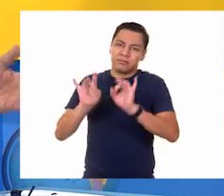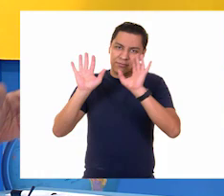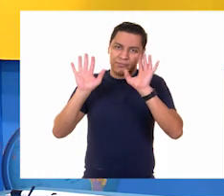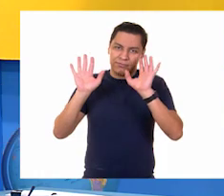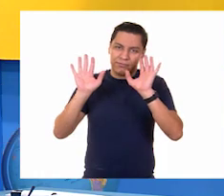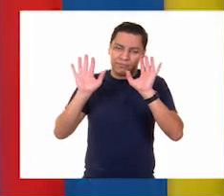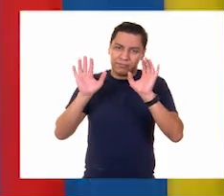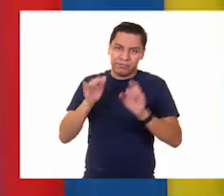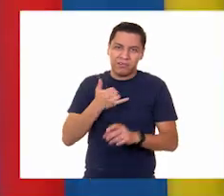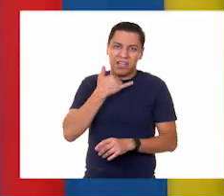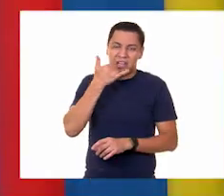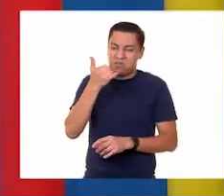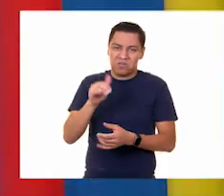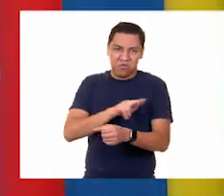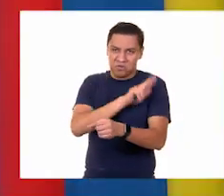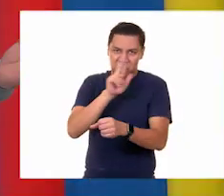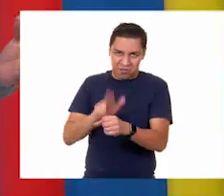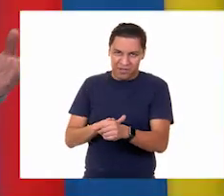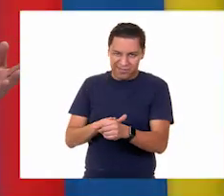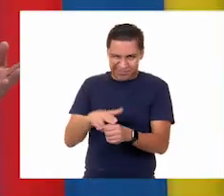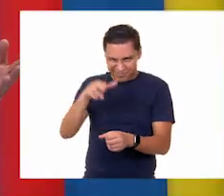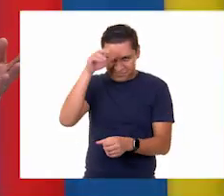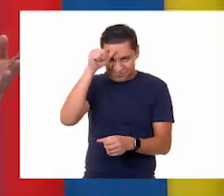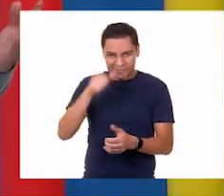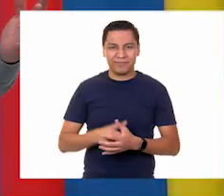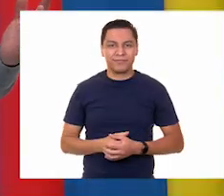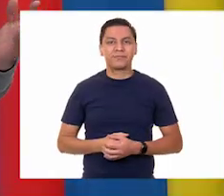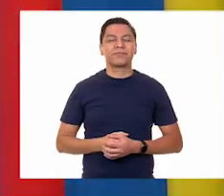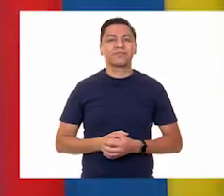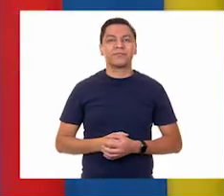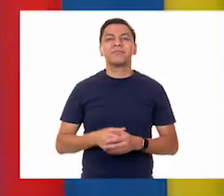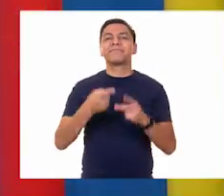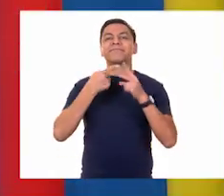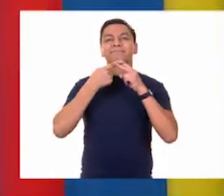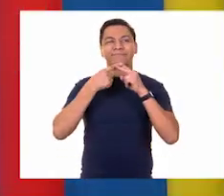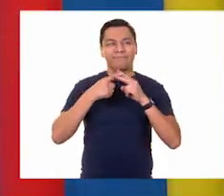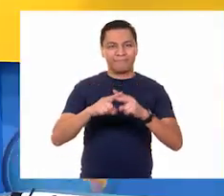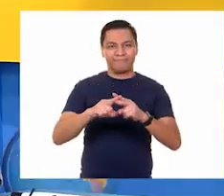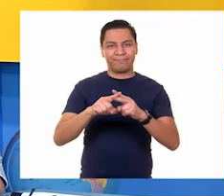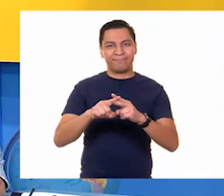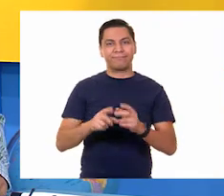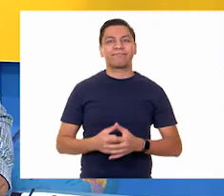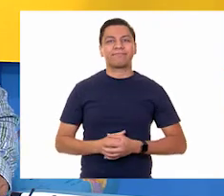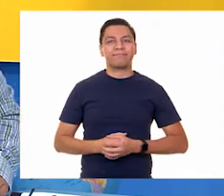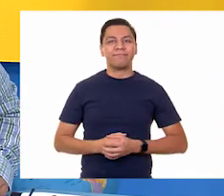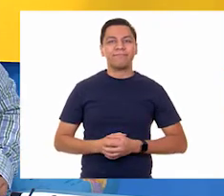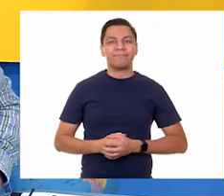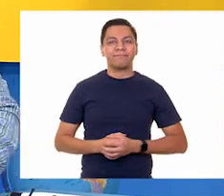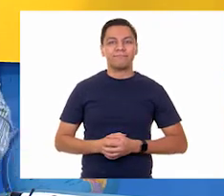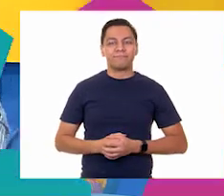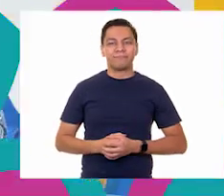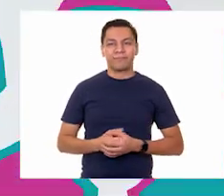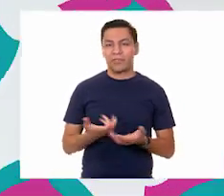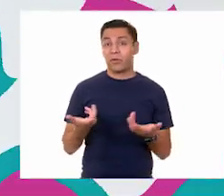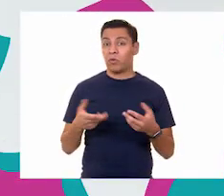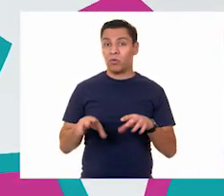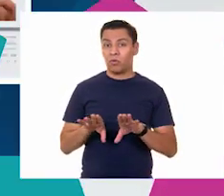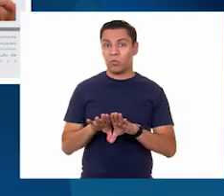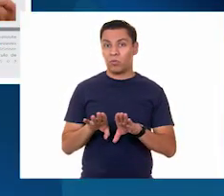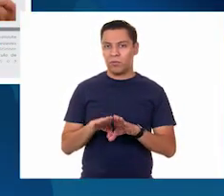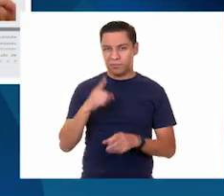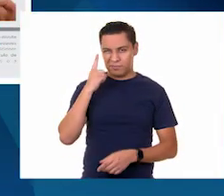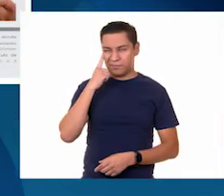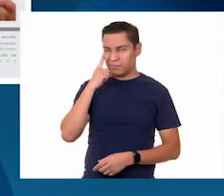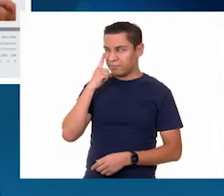sociedad. Bueno, sin más que decir, profesor, comencemos. Pues comencemos y para hacerlo vamos a